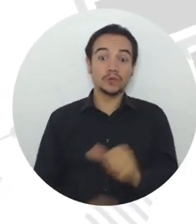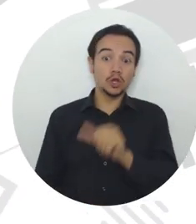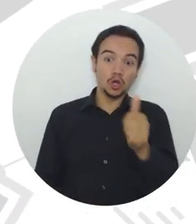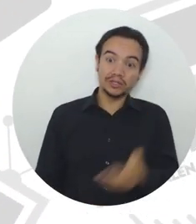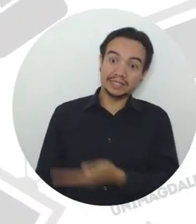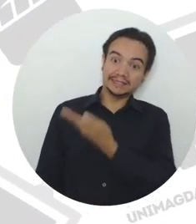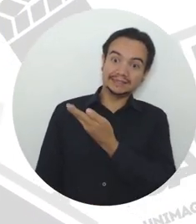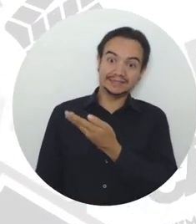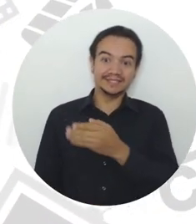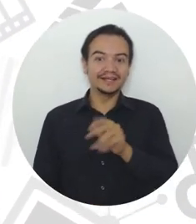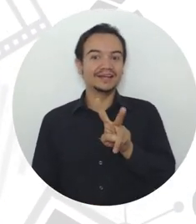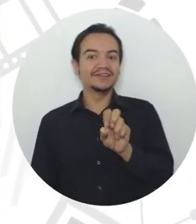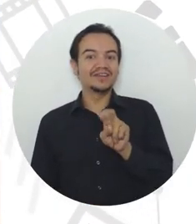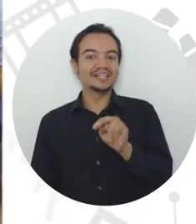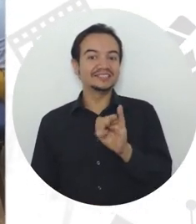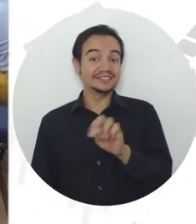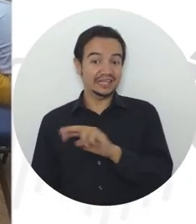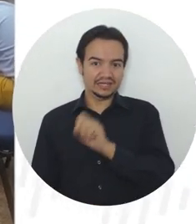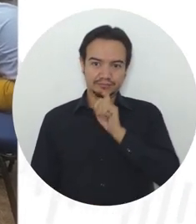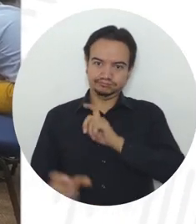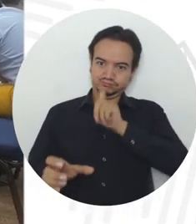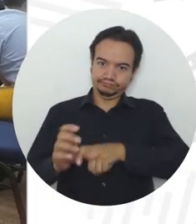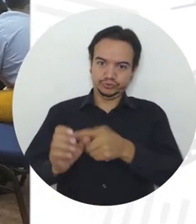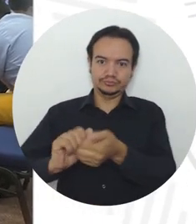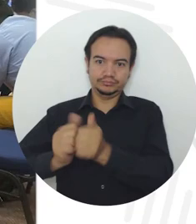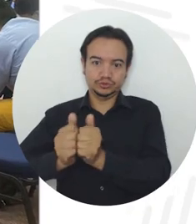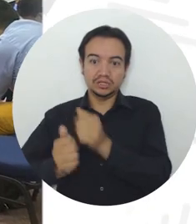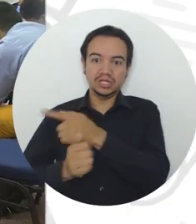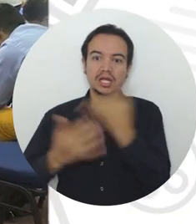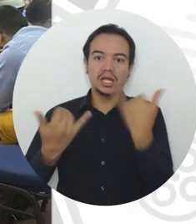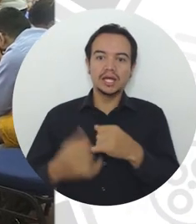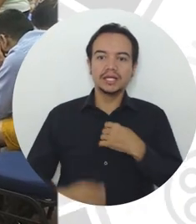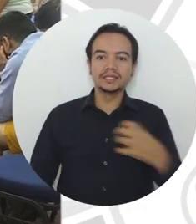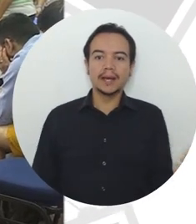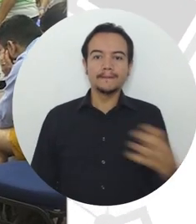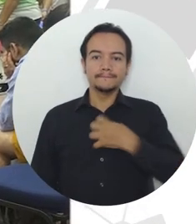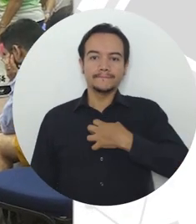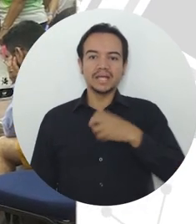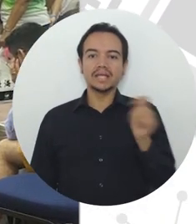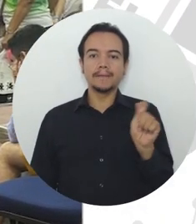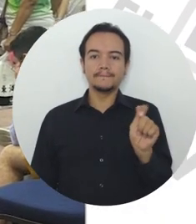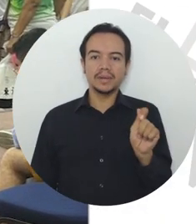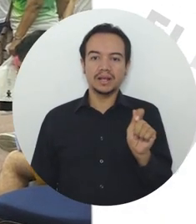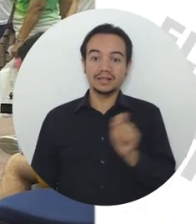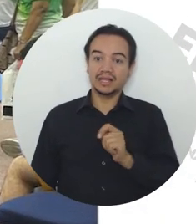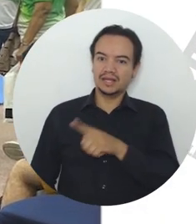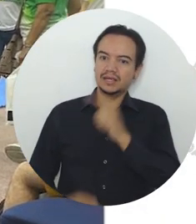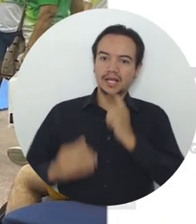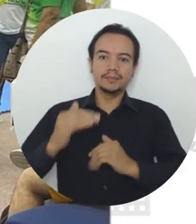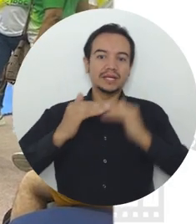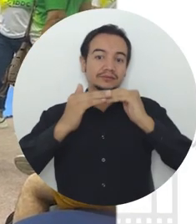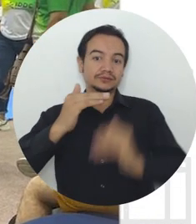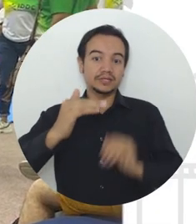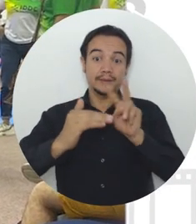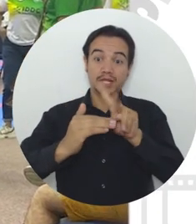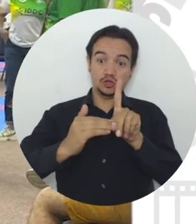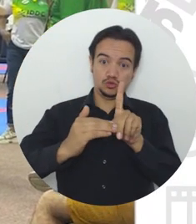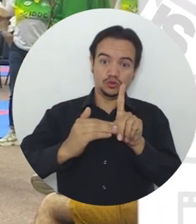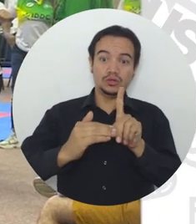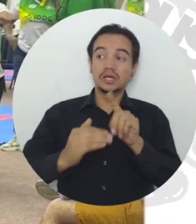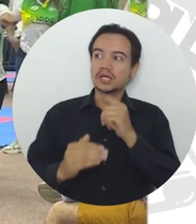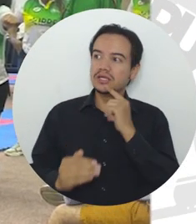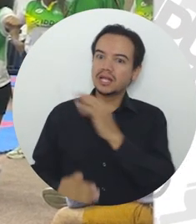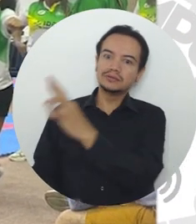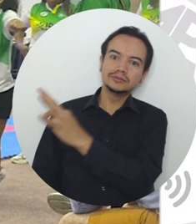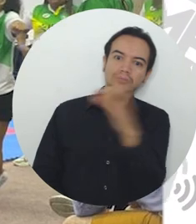Jaidit Valentina Ojeda, del programa profesional en deporte, obtuvo medalla de plata en la categoría sub-21-55,